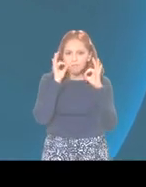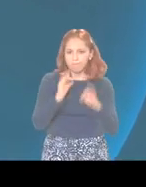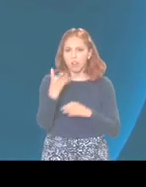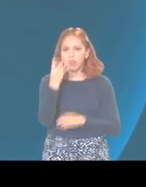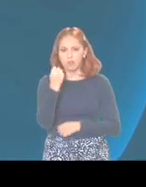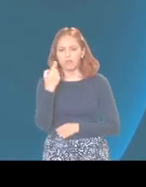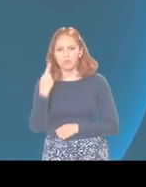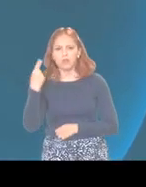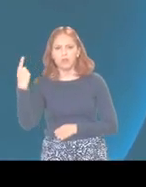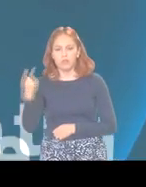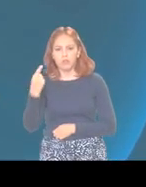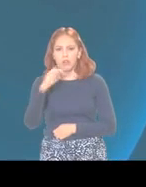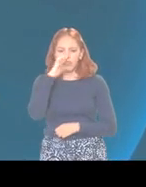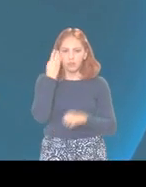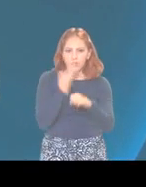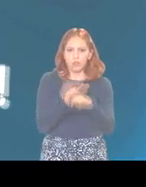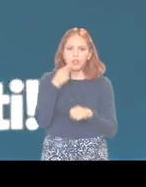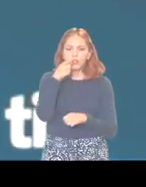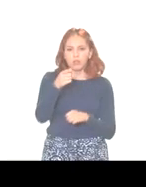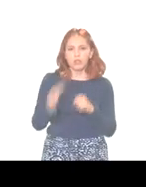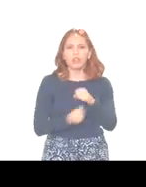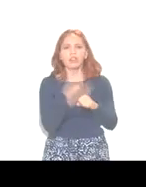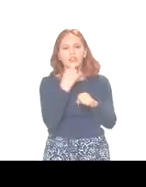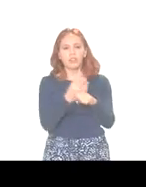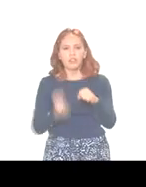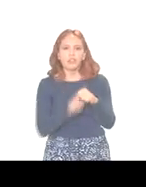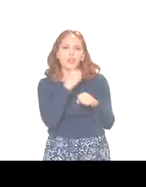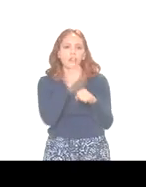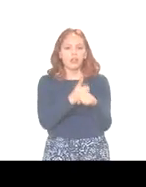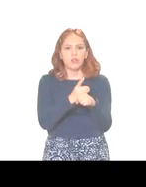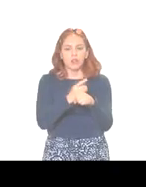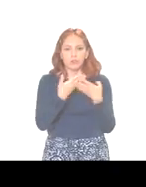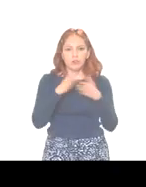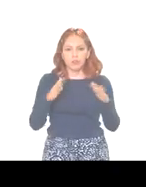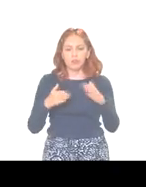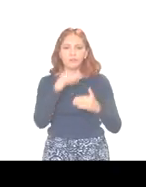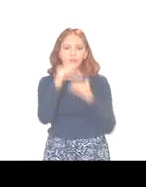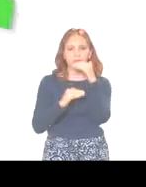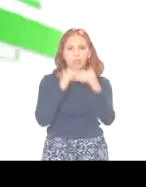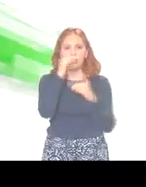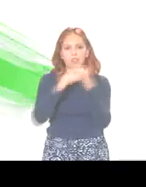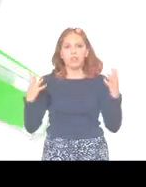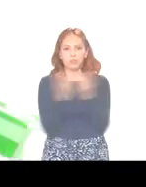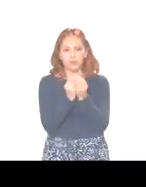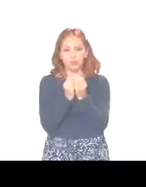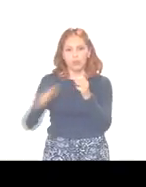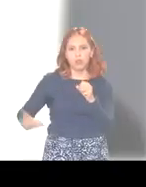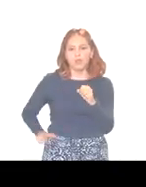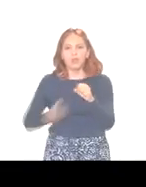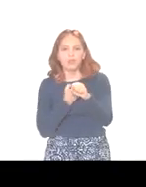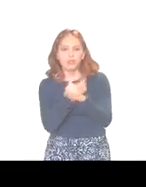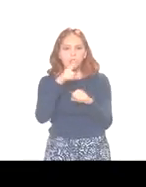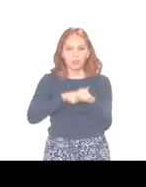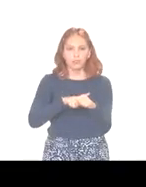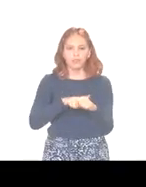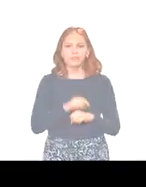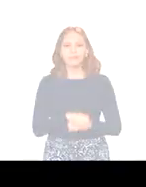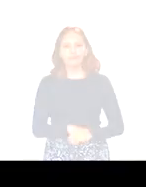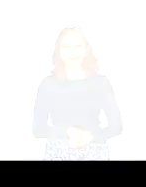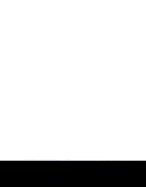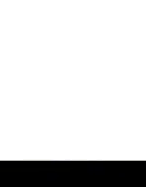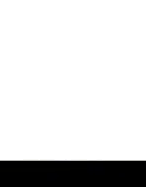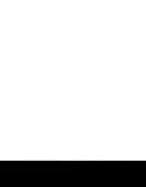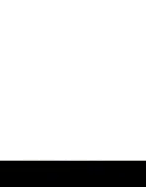del 911 dependerá de ti. Secretaría de Seguridad Pública. Prosperemos juntos. Gobierno